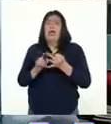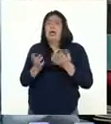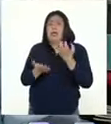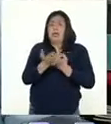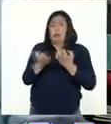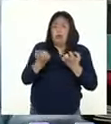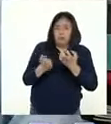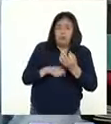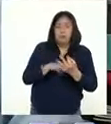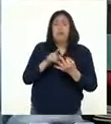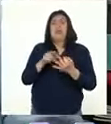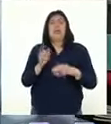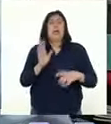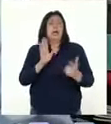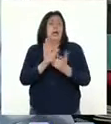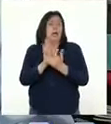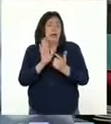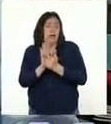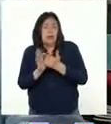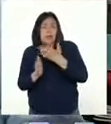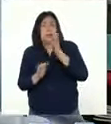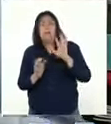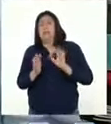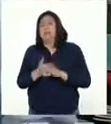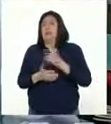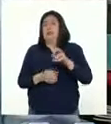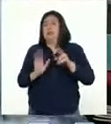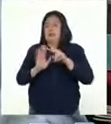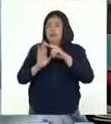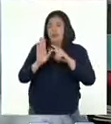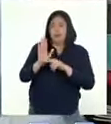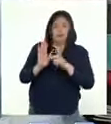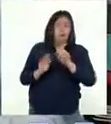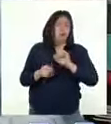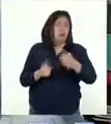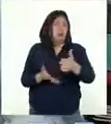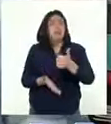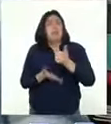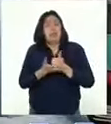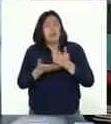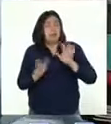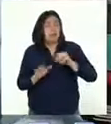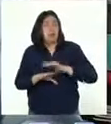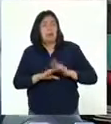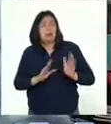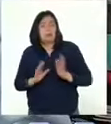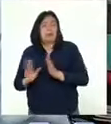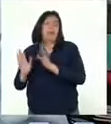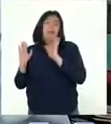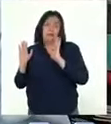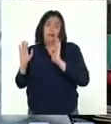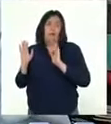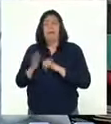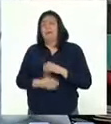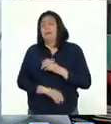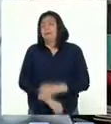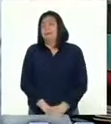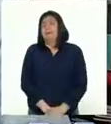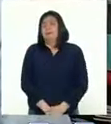economía, leyes incluso, que son las normas que nos van a ayudar a prepararnos para un